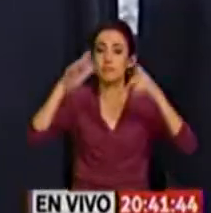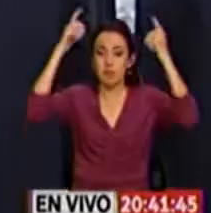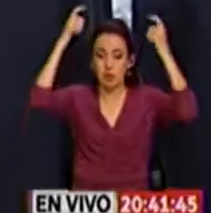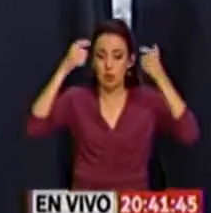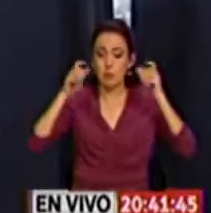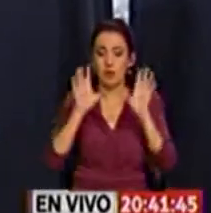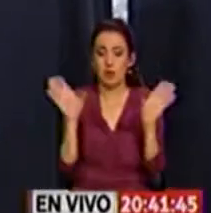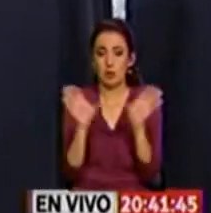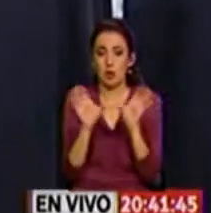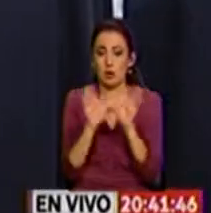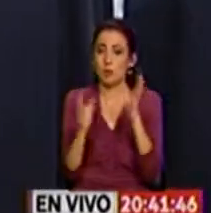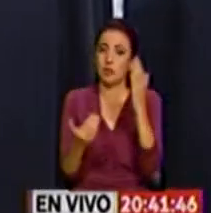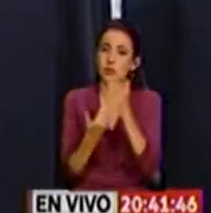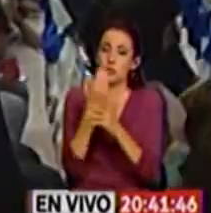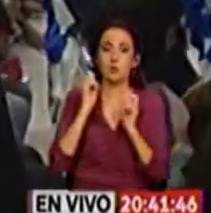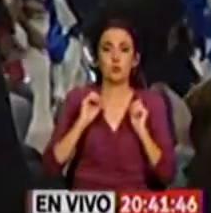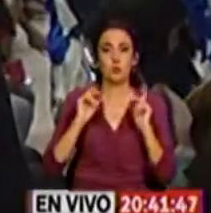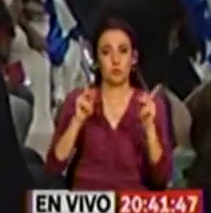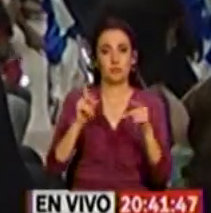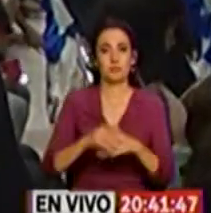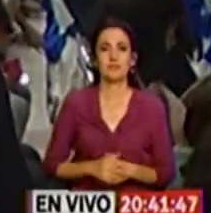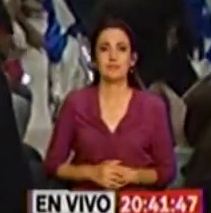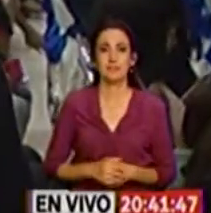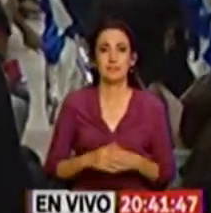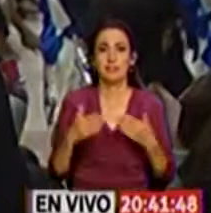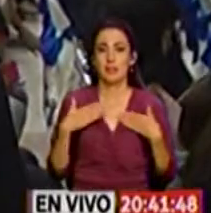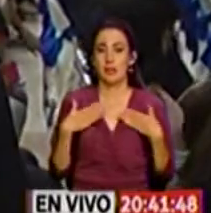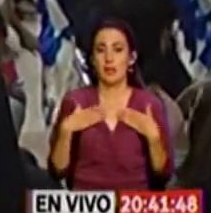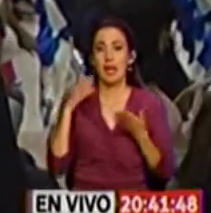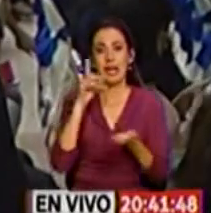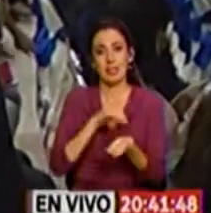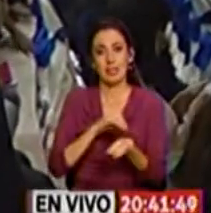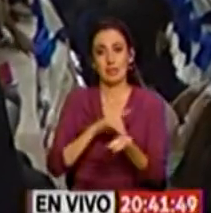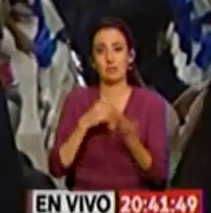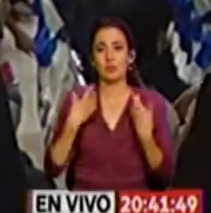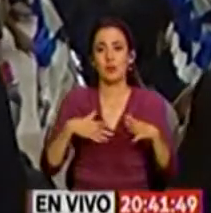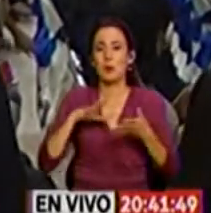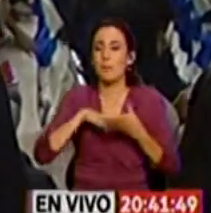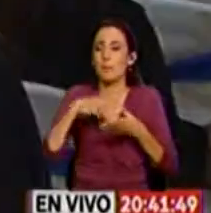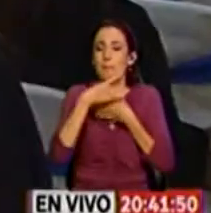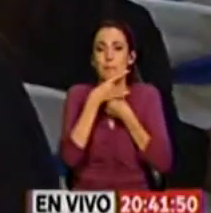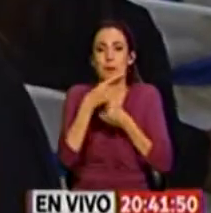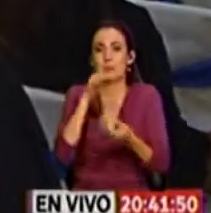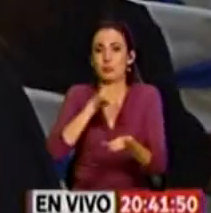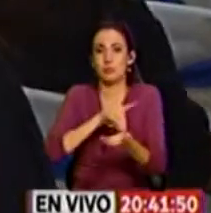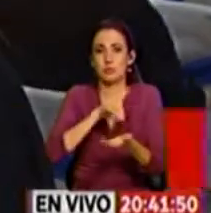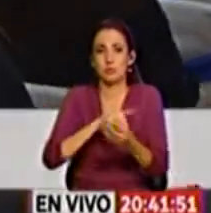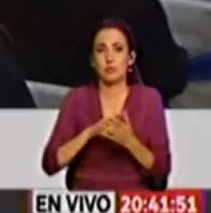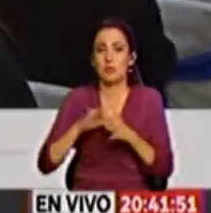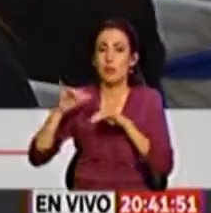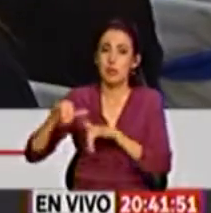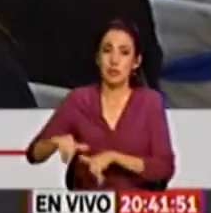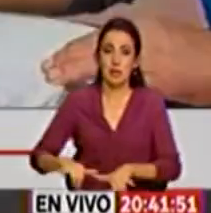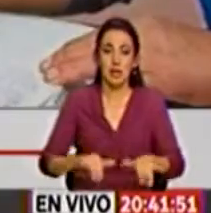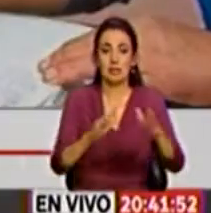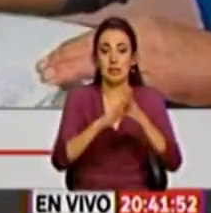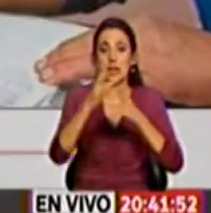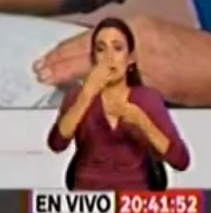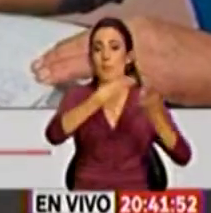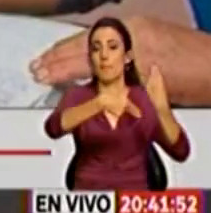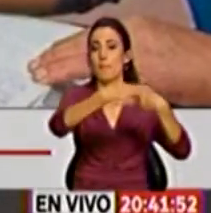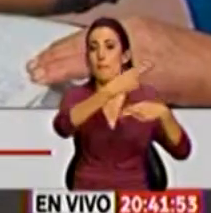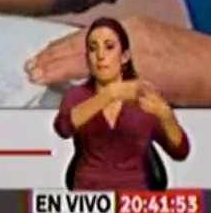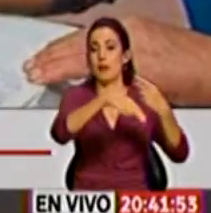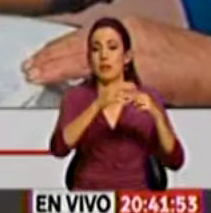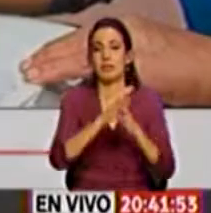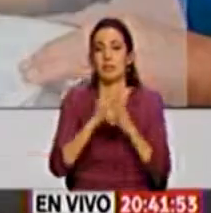se les abren nuevas oportunidades. Que estoy inclinado a la rama de medicina, que eso fue lo que siempre me gustó. Voy a seguir estudiando marketing. Para este año,